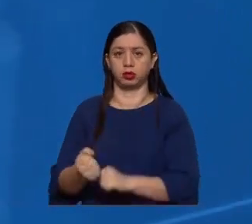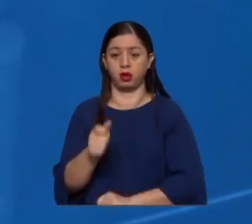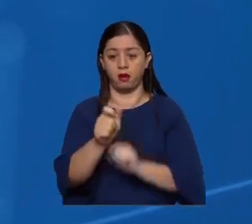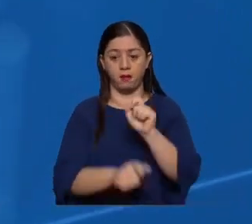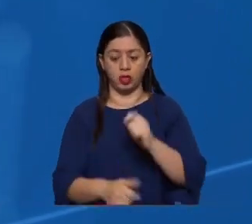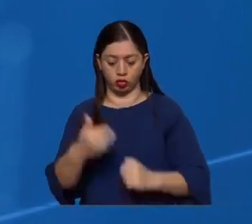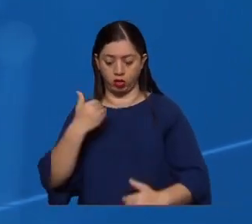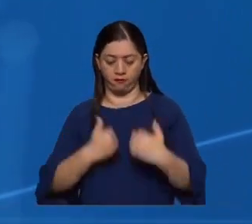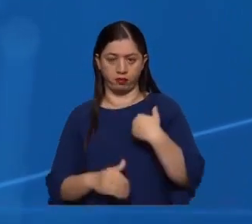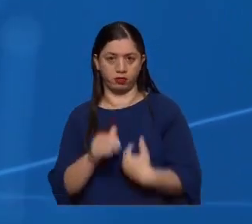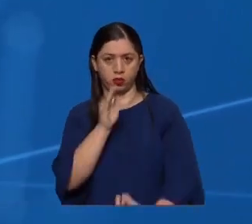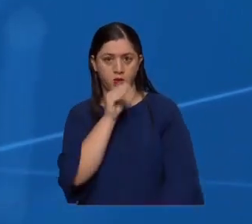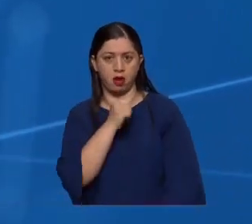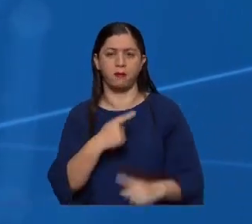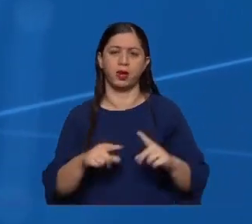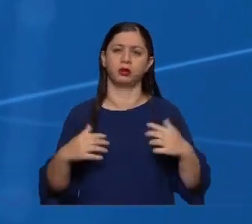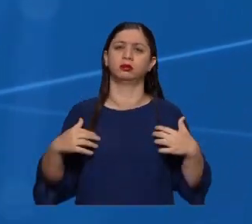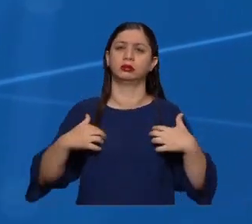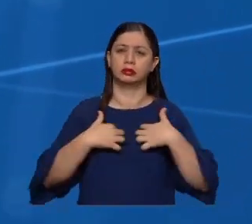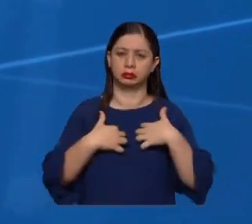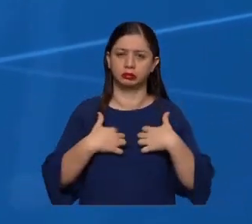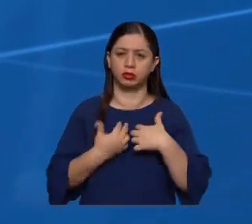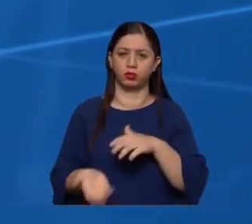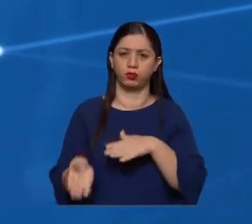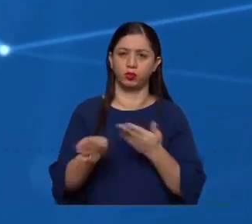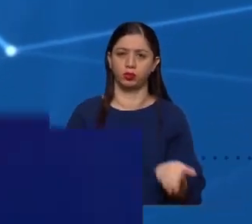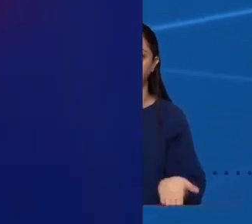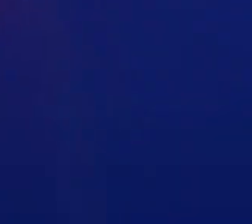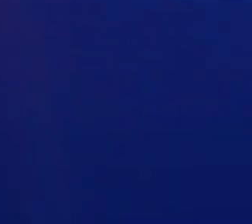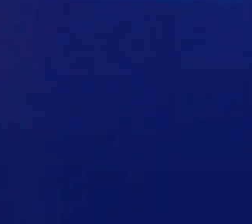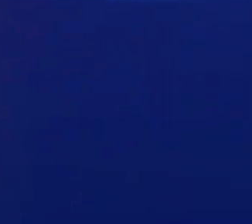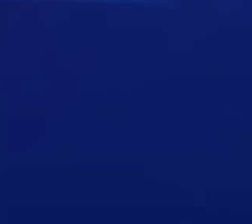personas lesionadas varias mascotas murieron calcinadas